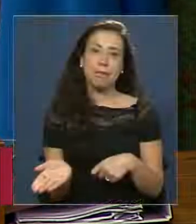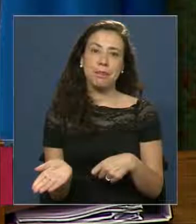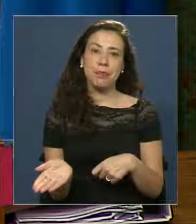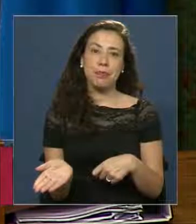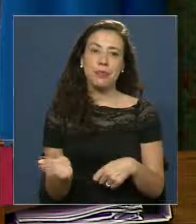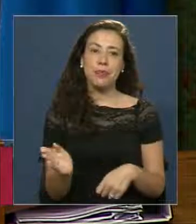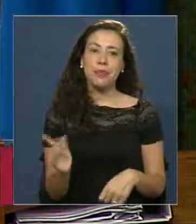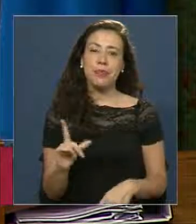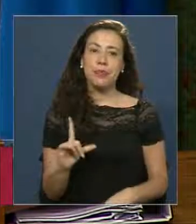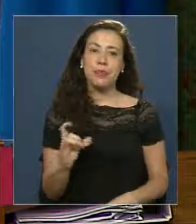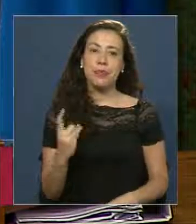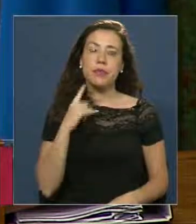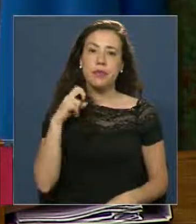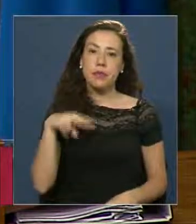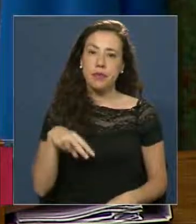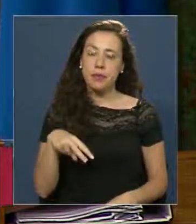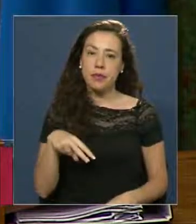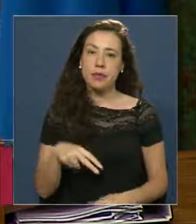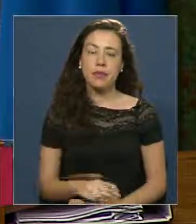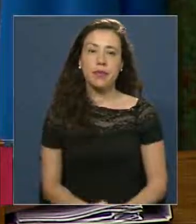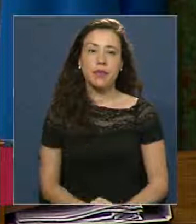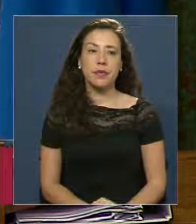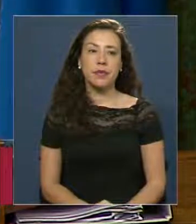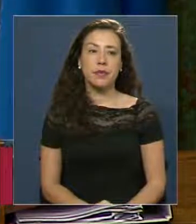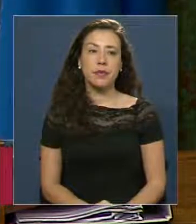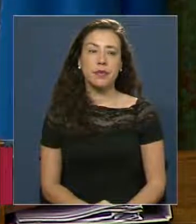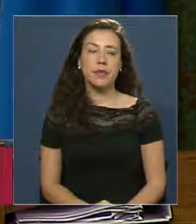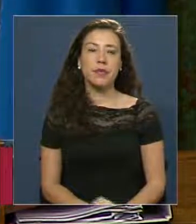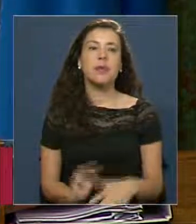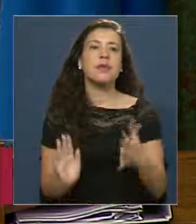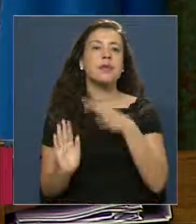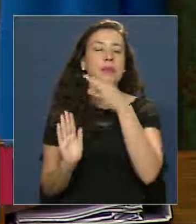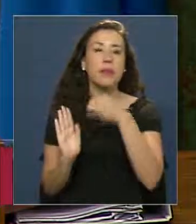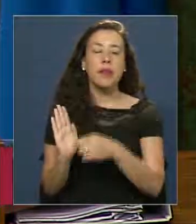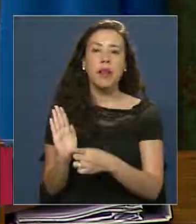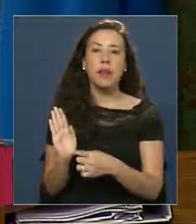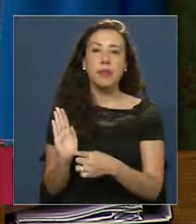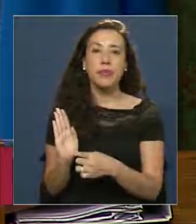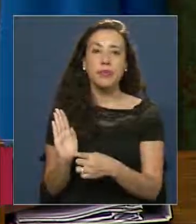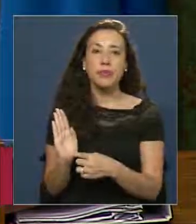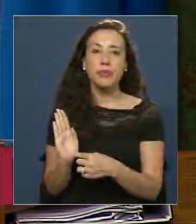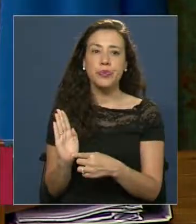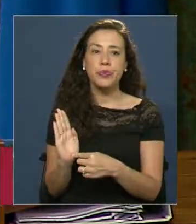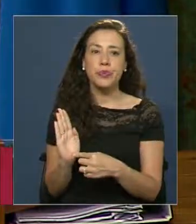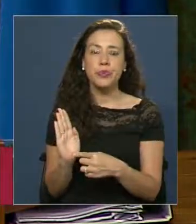señora Araceli Leuquén Uribe, y en su parte dispositiva